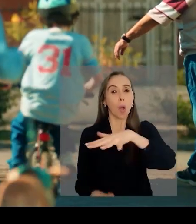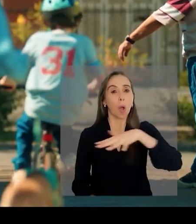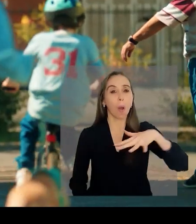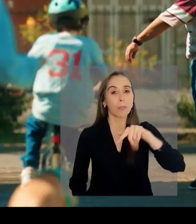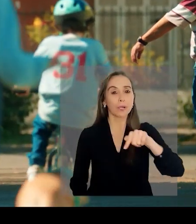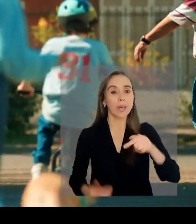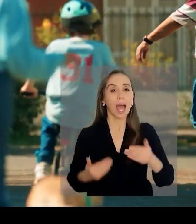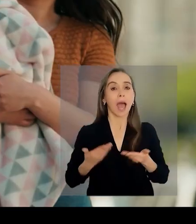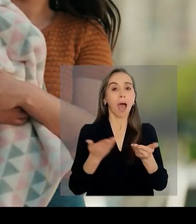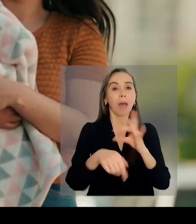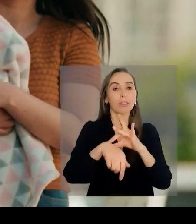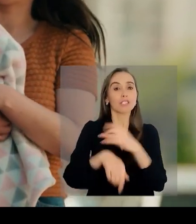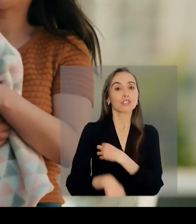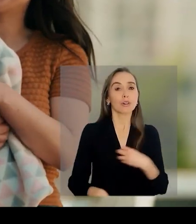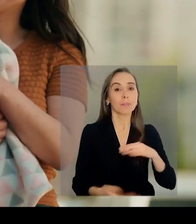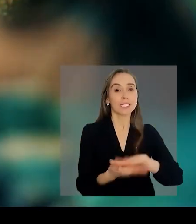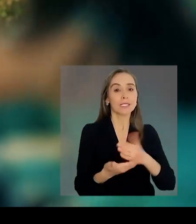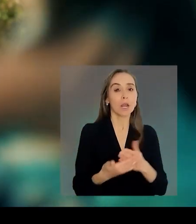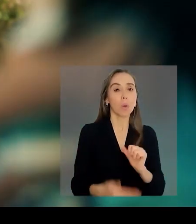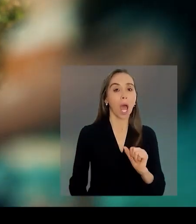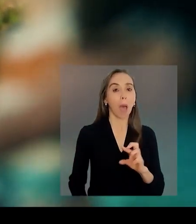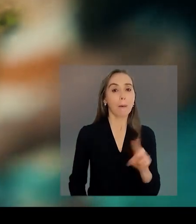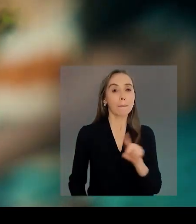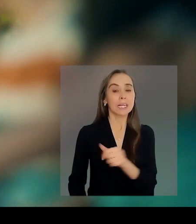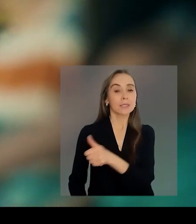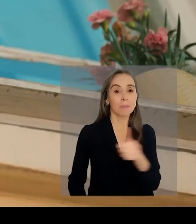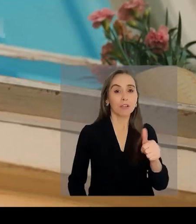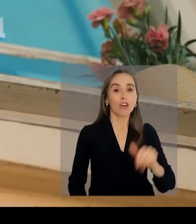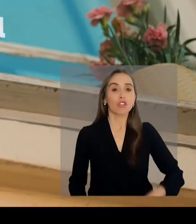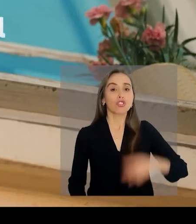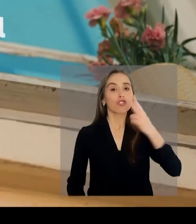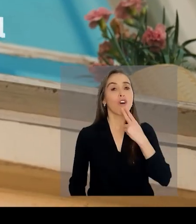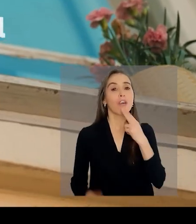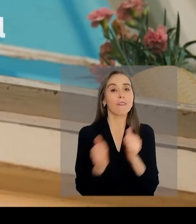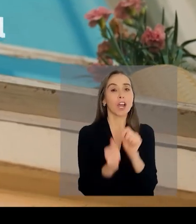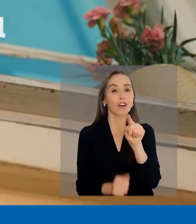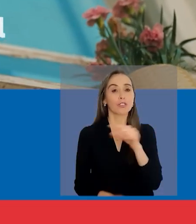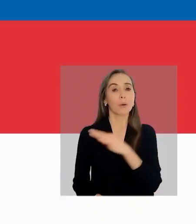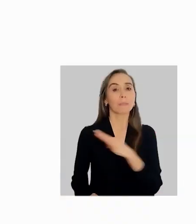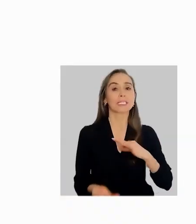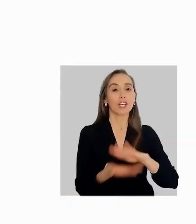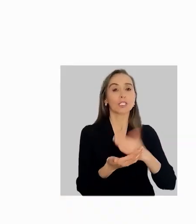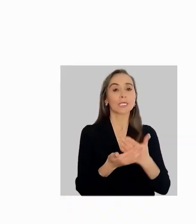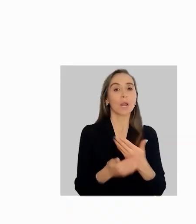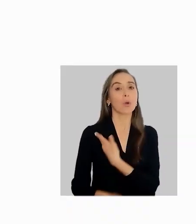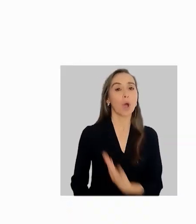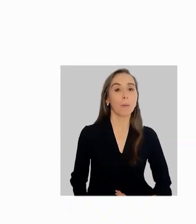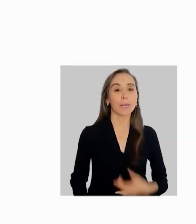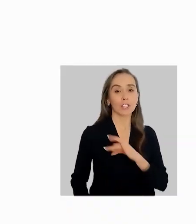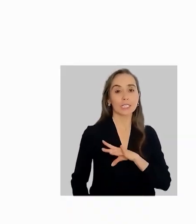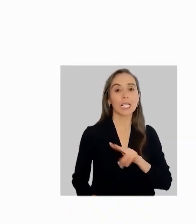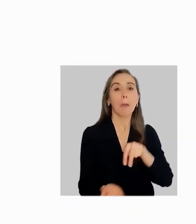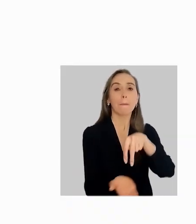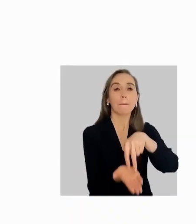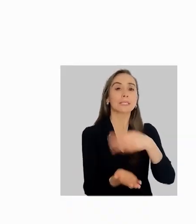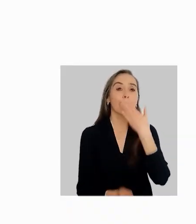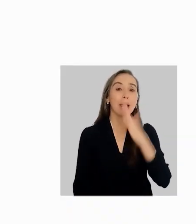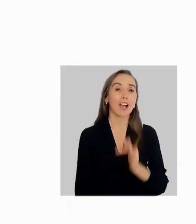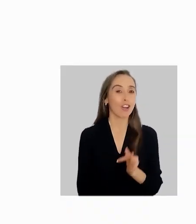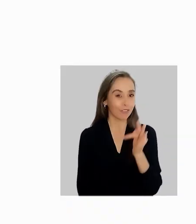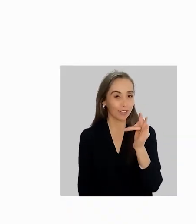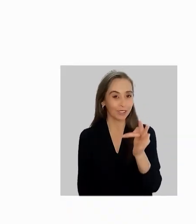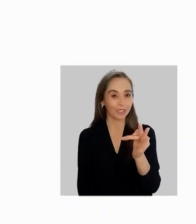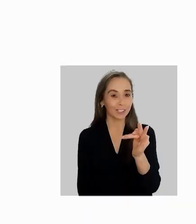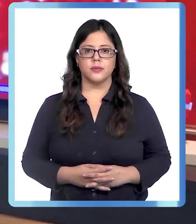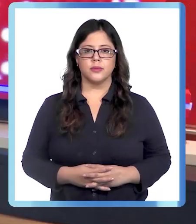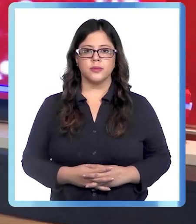comunidad. Atención Primaria de Salud, APS Universal, toda la vida junto a ti. Ministerio de Salud, Gobierno de Chile, presentes por